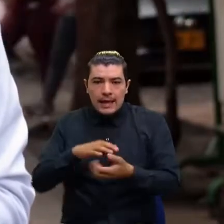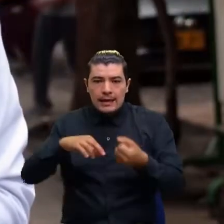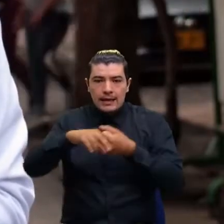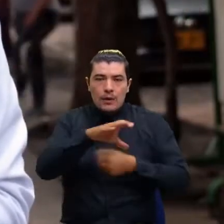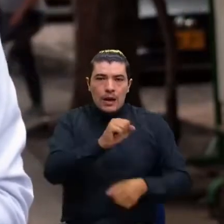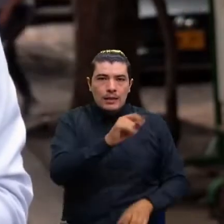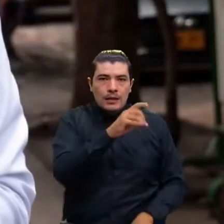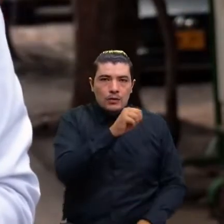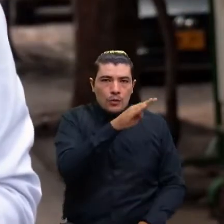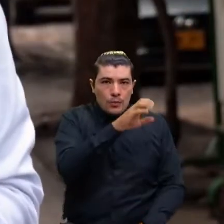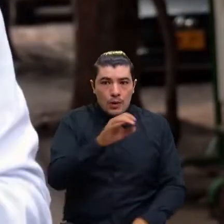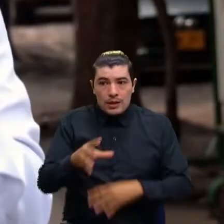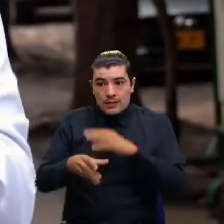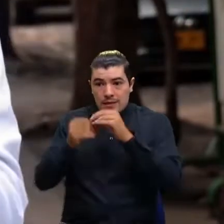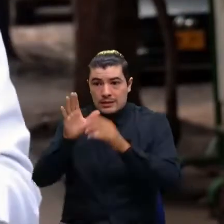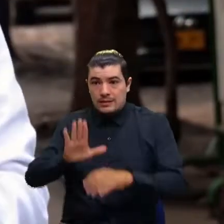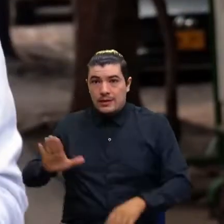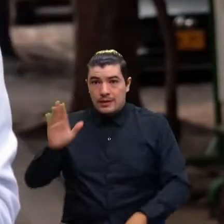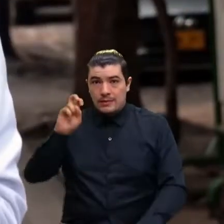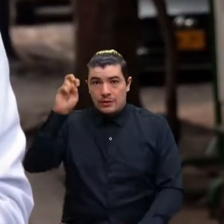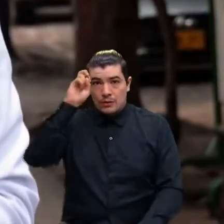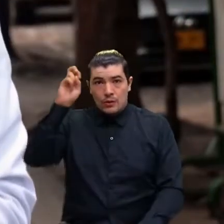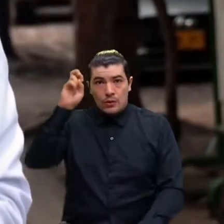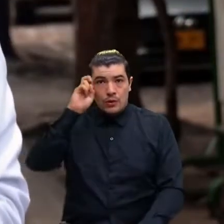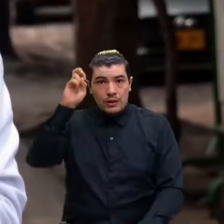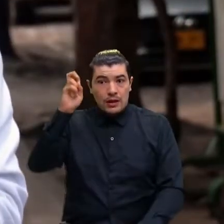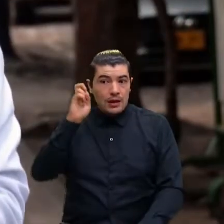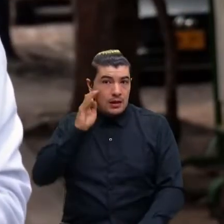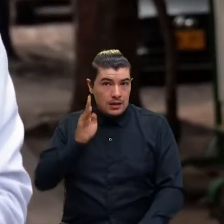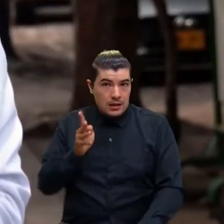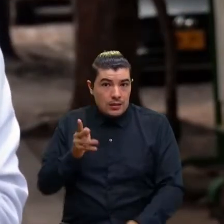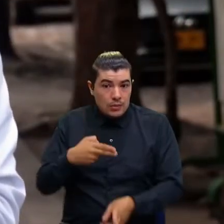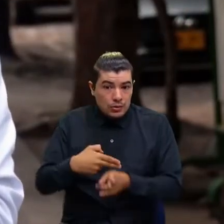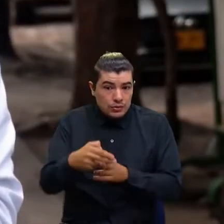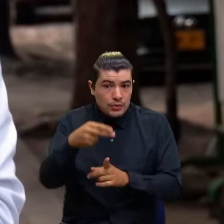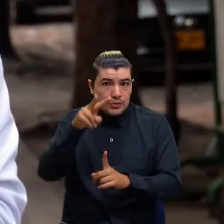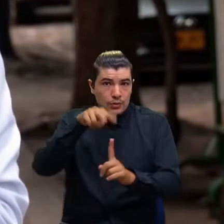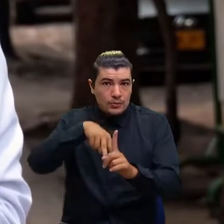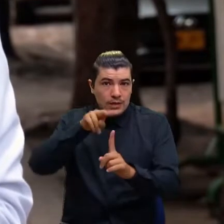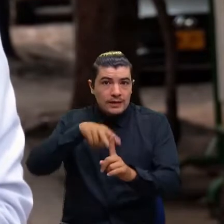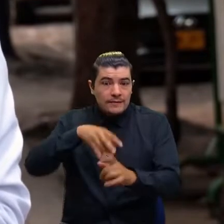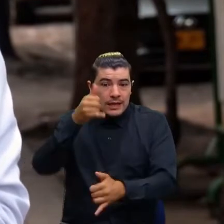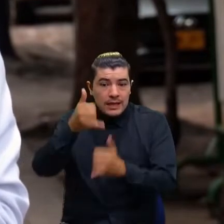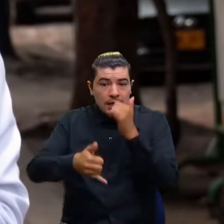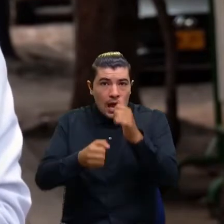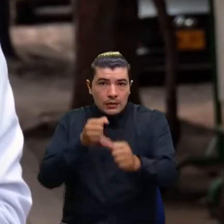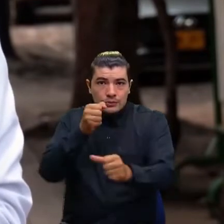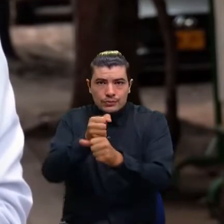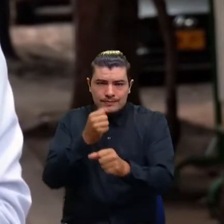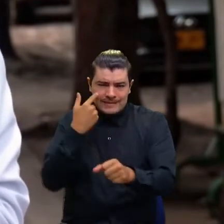en la zona norte del departamento durante esta última temporada de fin de año. Por ahora está la información